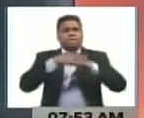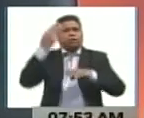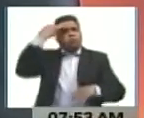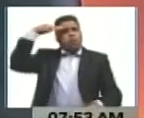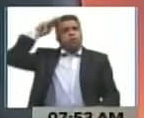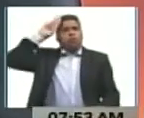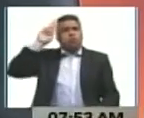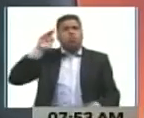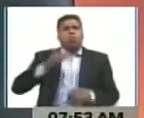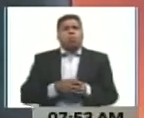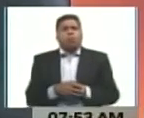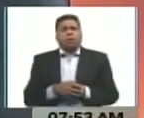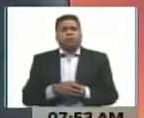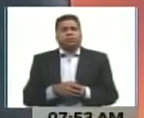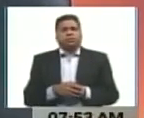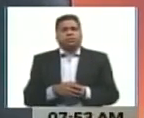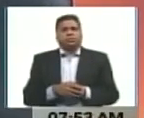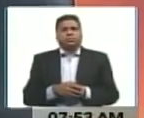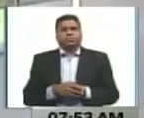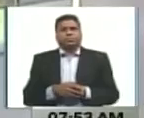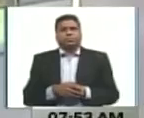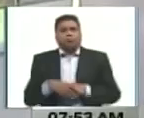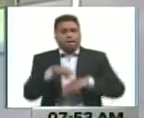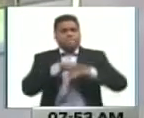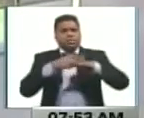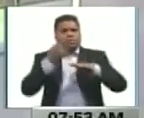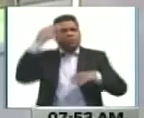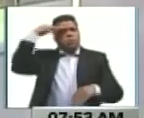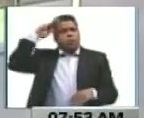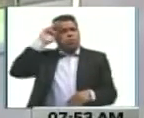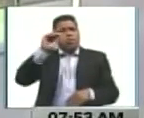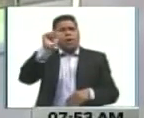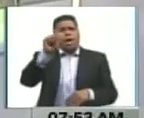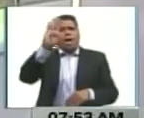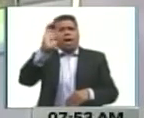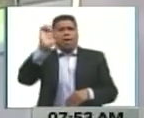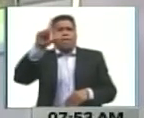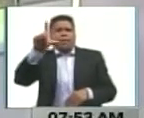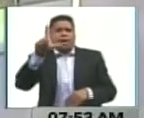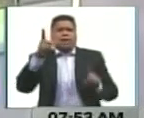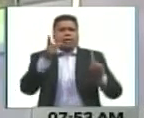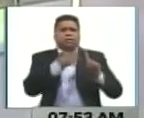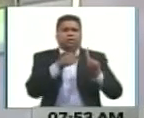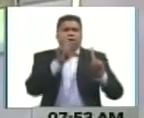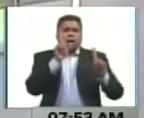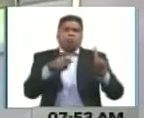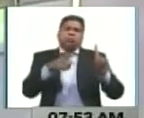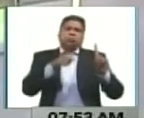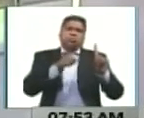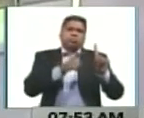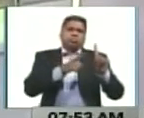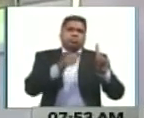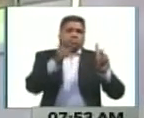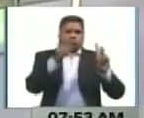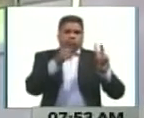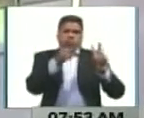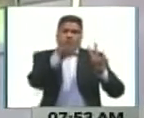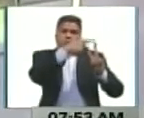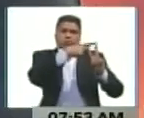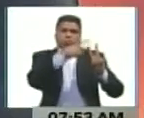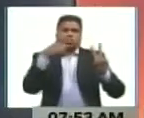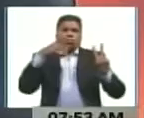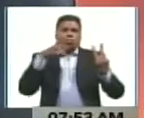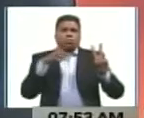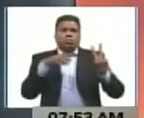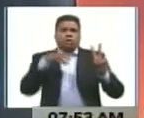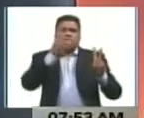esta organización internacional de intelectuales y artistas en defensa de la humanidad. Viene por Italia Gian Teresio Battimo, famoso